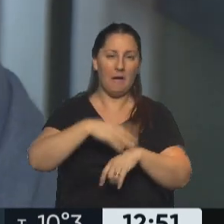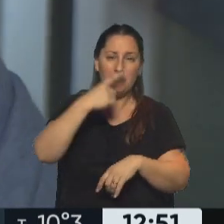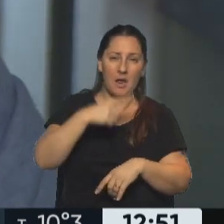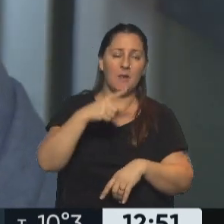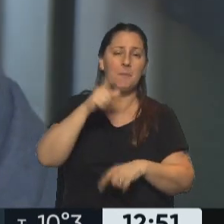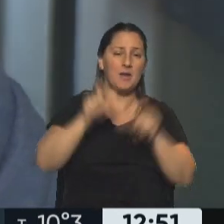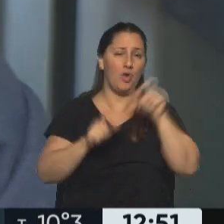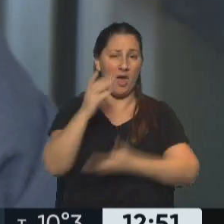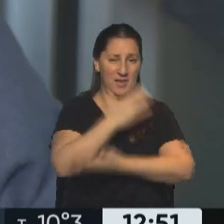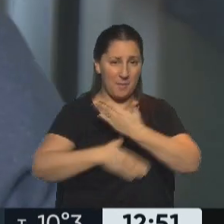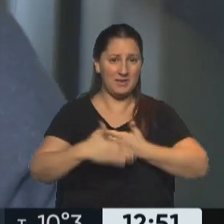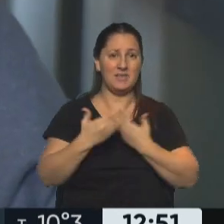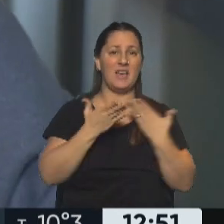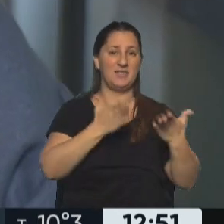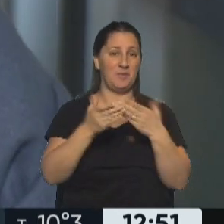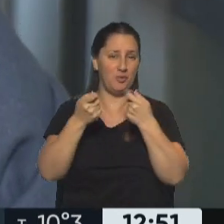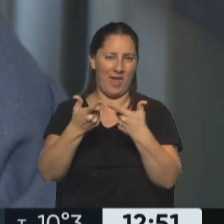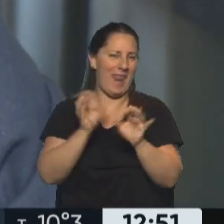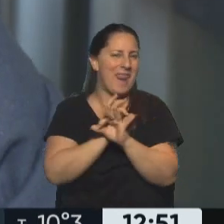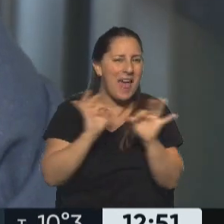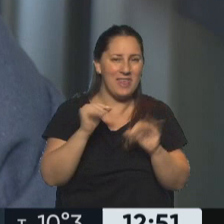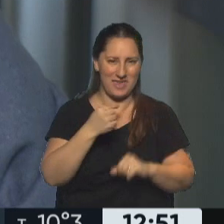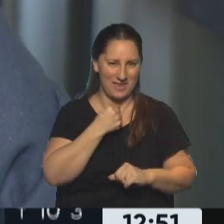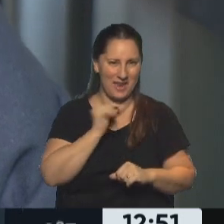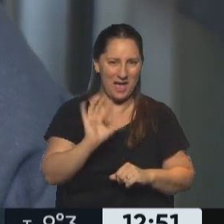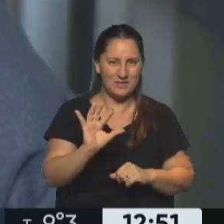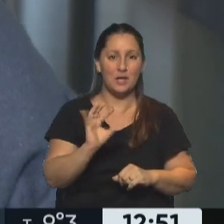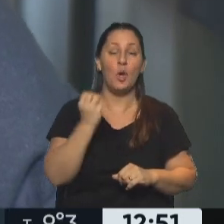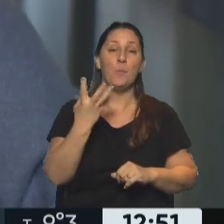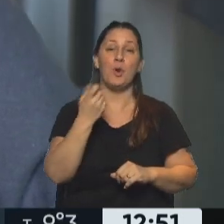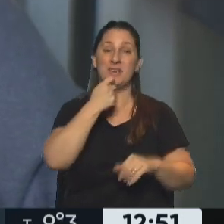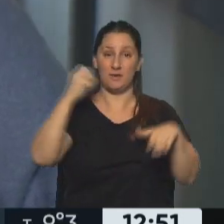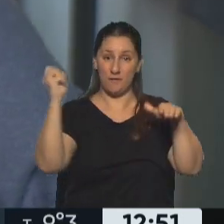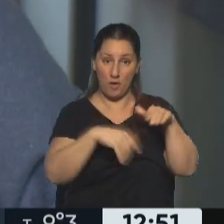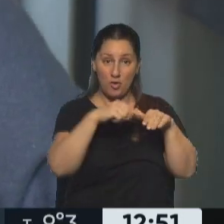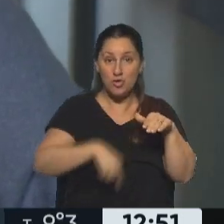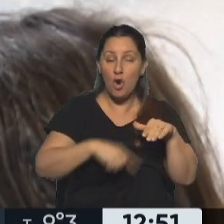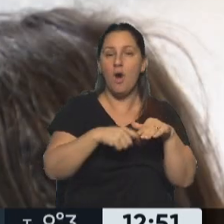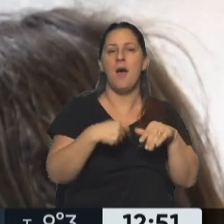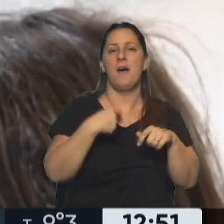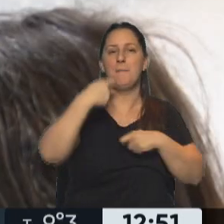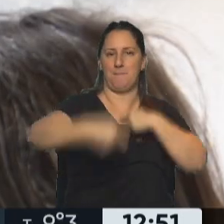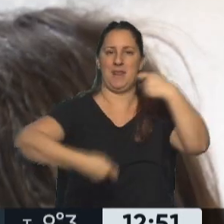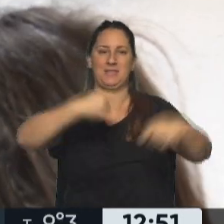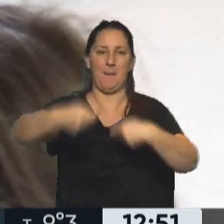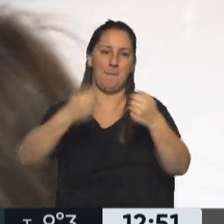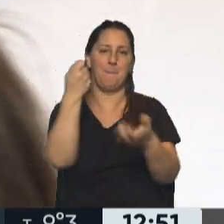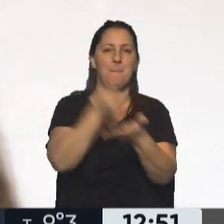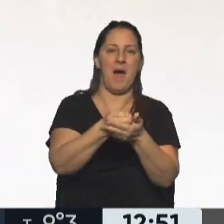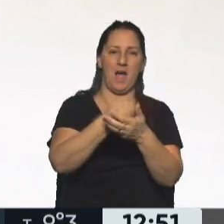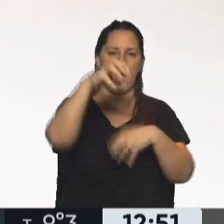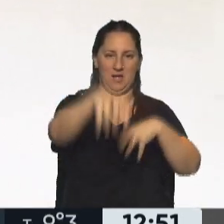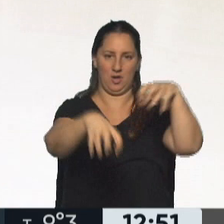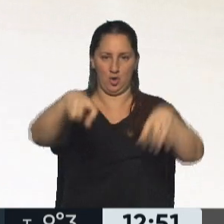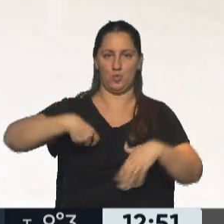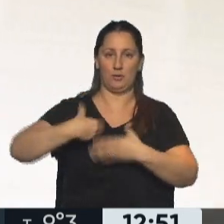discapacidad y las prestadoras quieren eso, porque la verdad que al menos con ese fondo se obligan las prestaciones a pagar a las obras sociales, porque el Estado